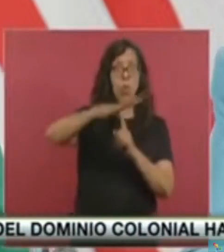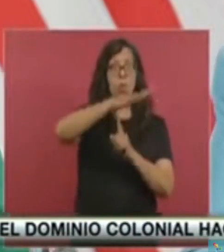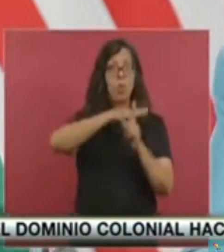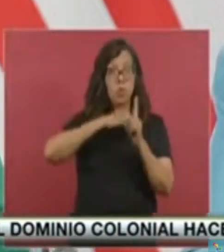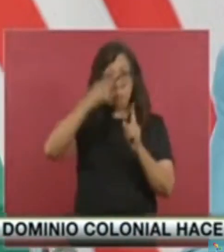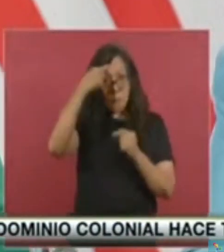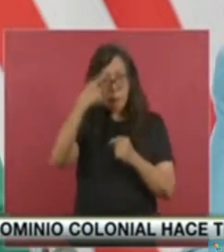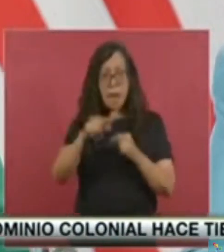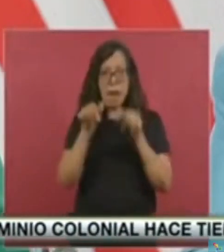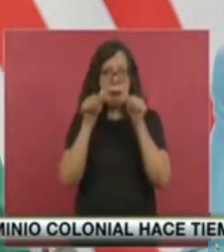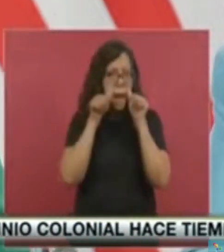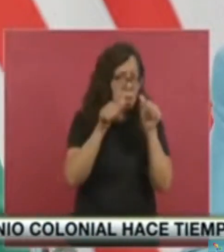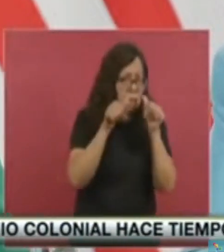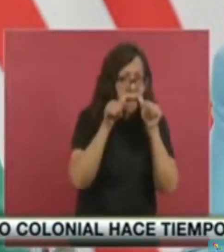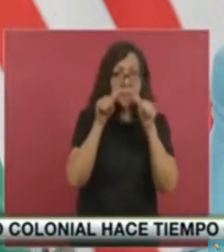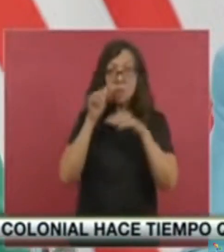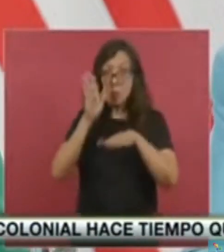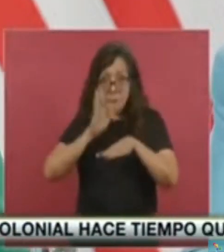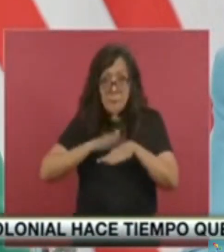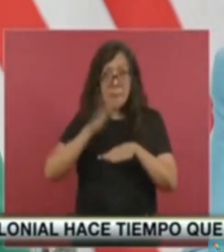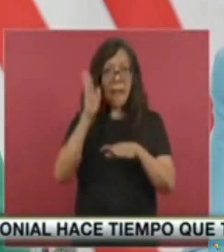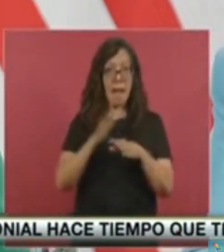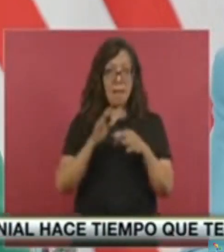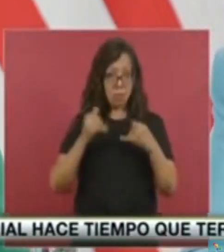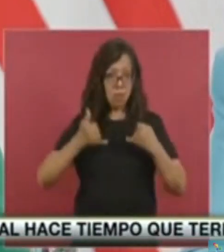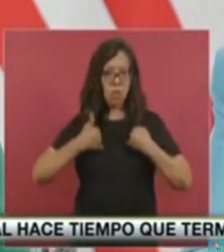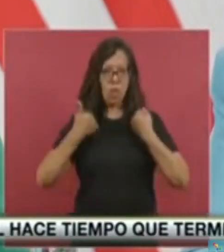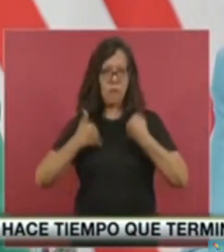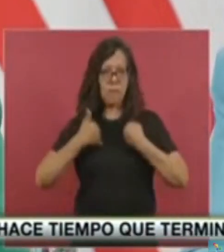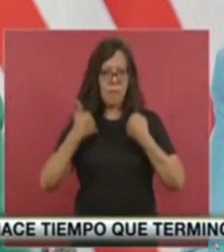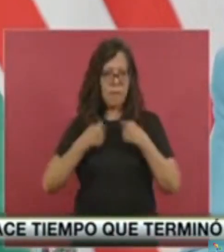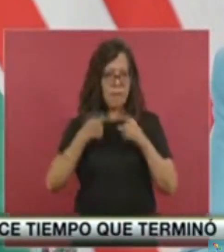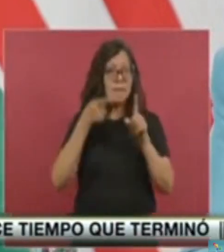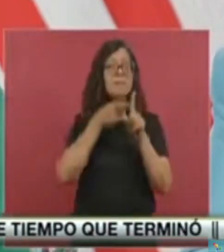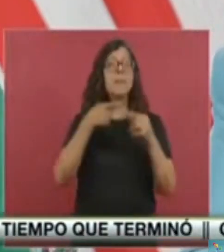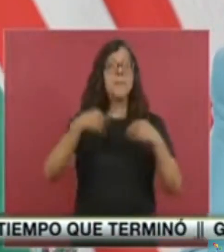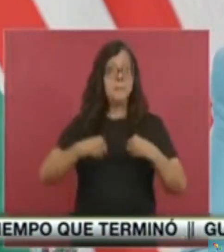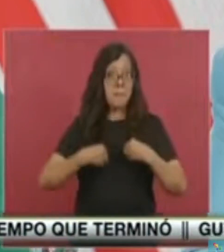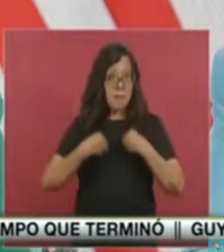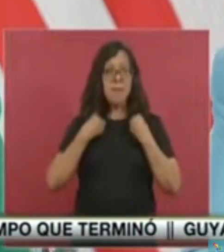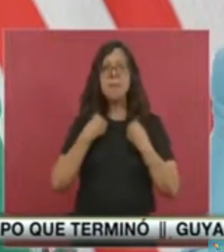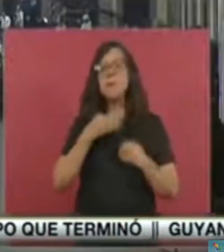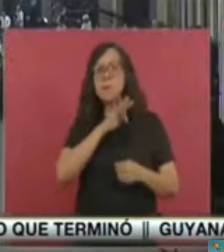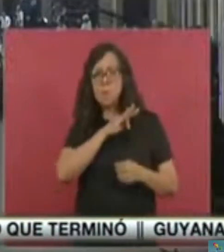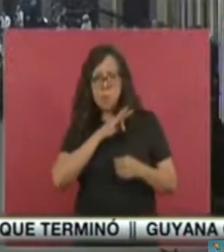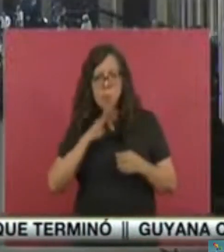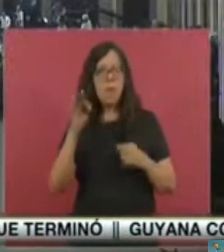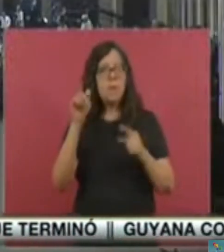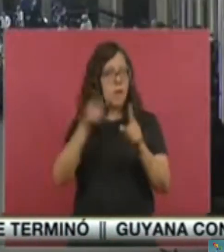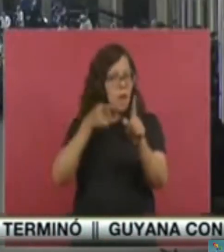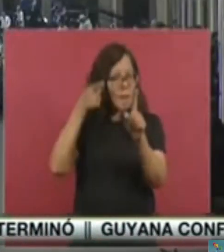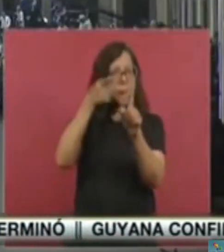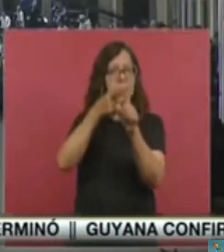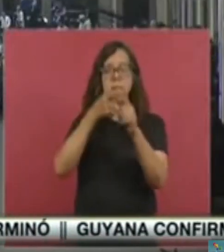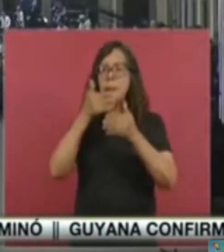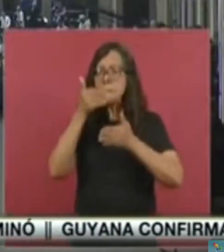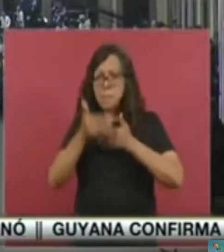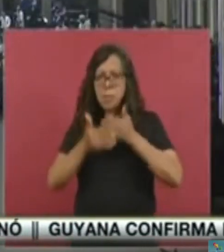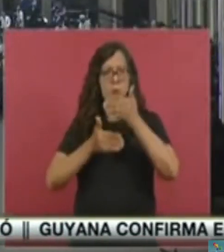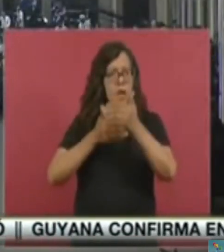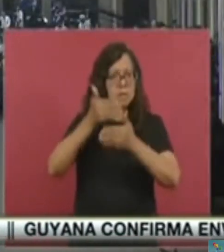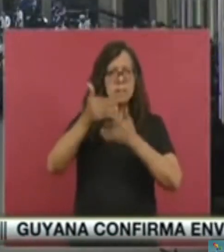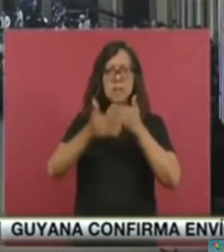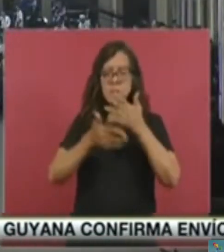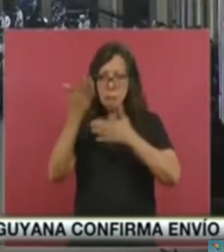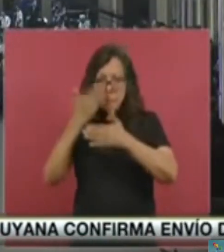jóvenes, cuenten con opciones de desarrollo y crecimiento. También llegar al fondo del origen de los